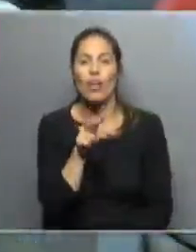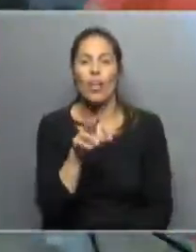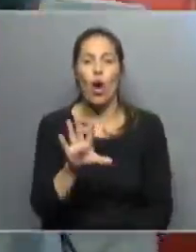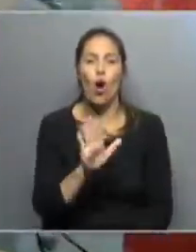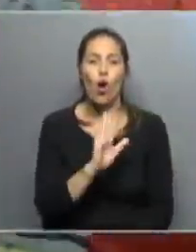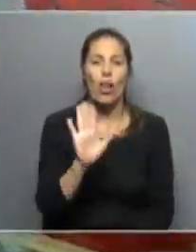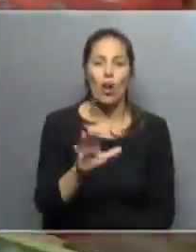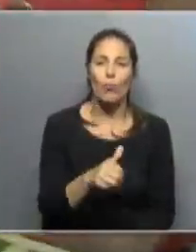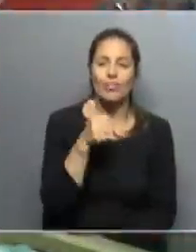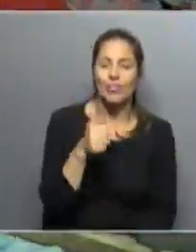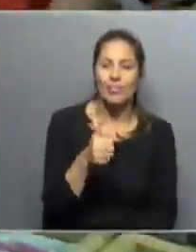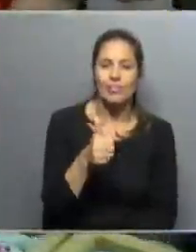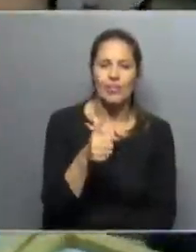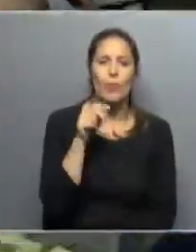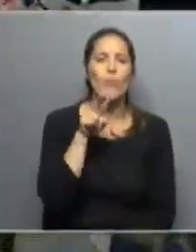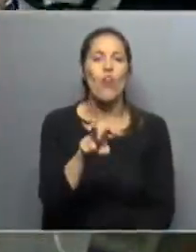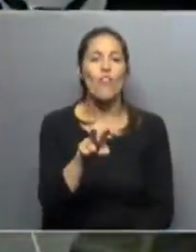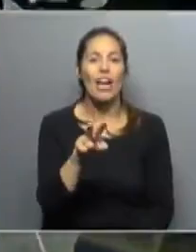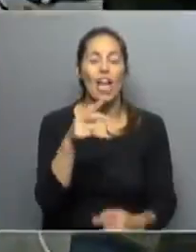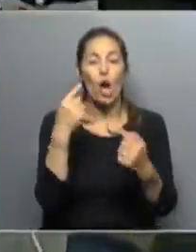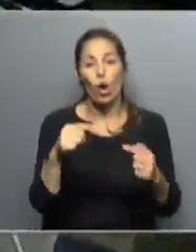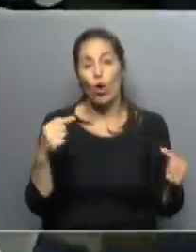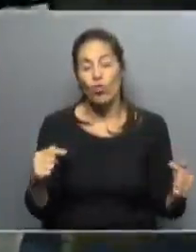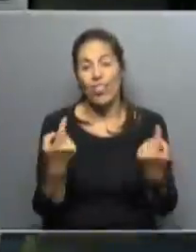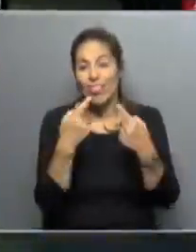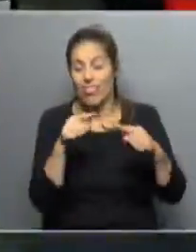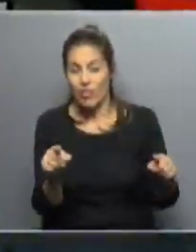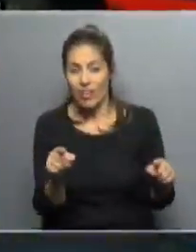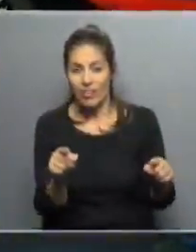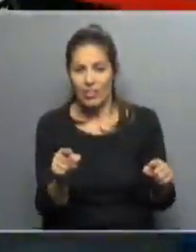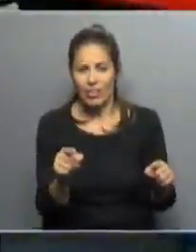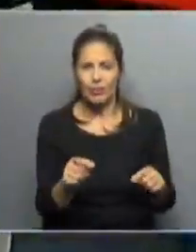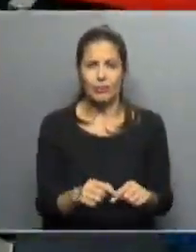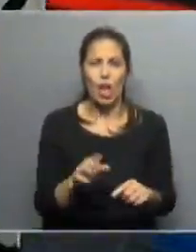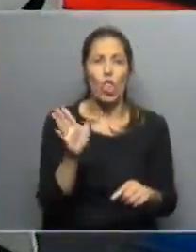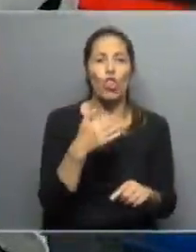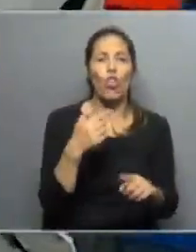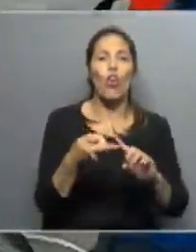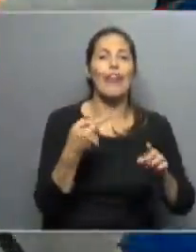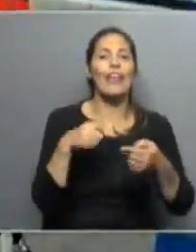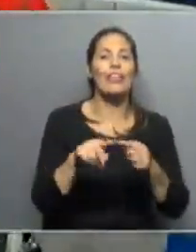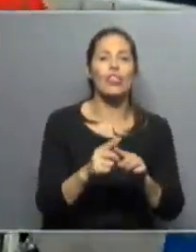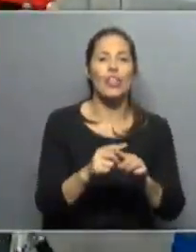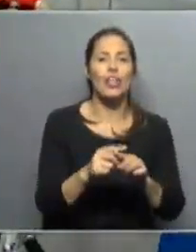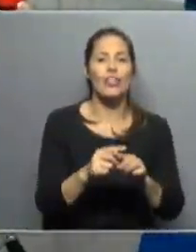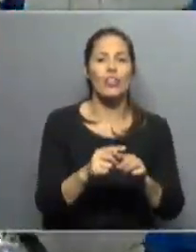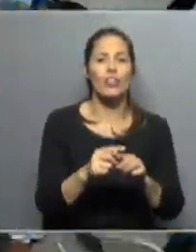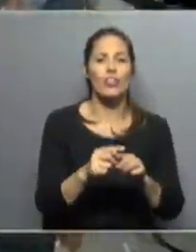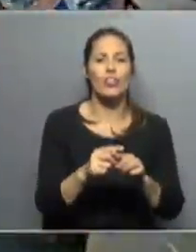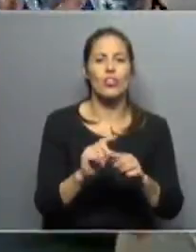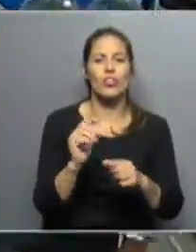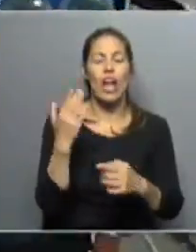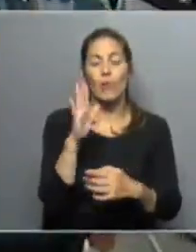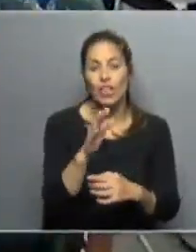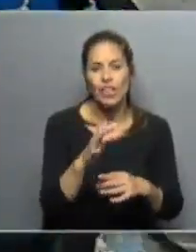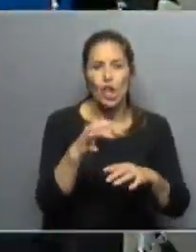estás? Acá podemos ver otro tipo de mercadería. Todo lo que tiene que ver con los arbolitos, las